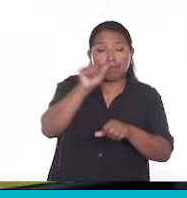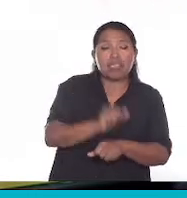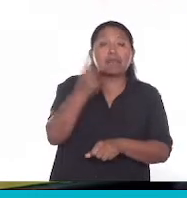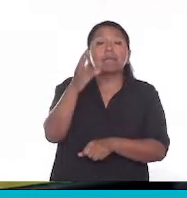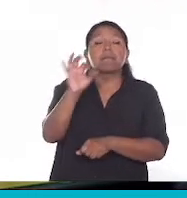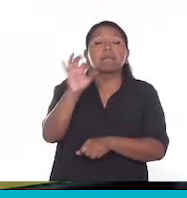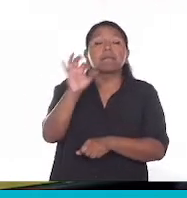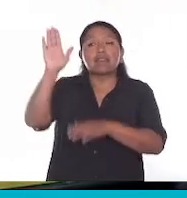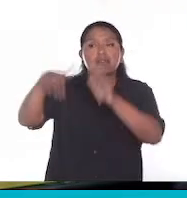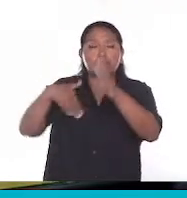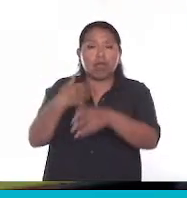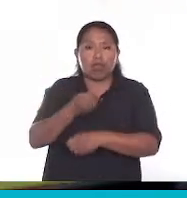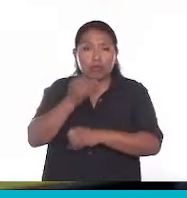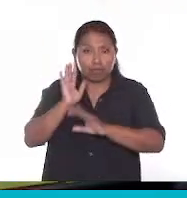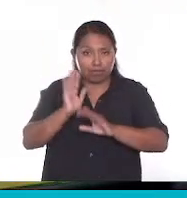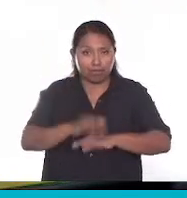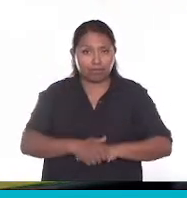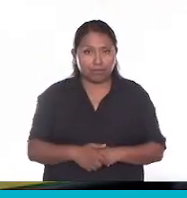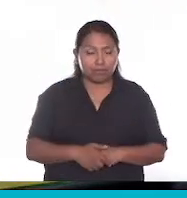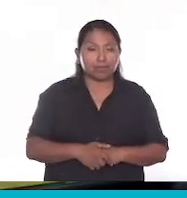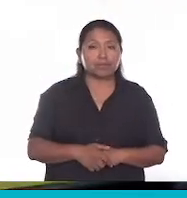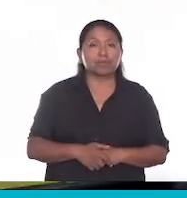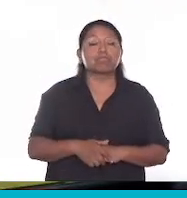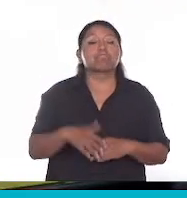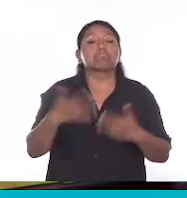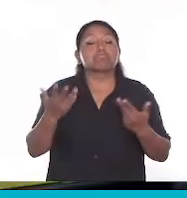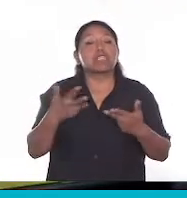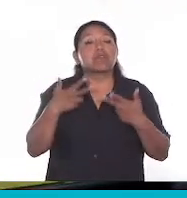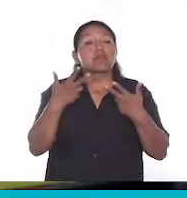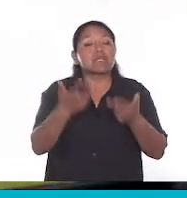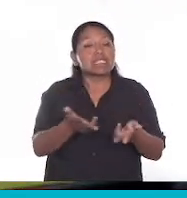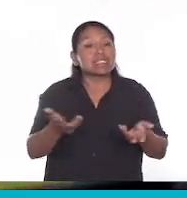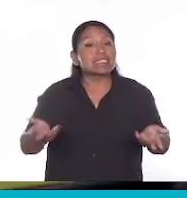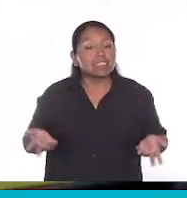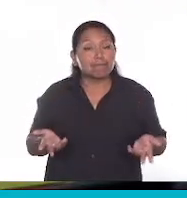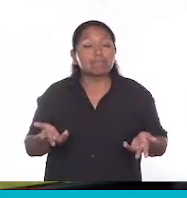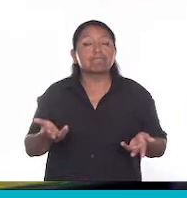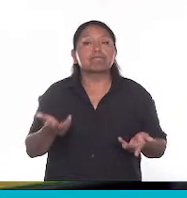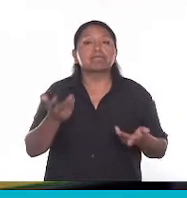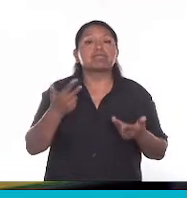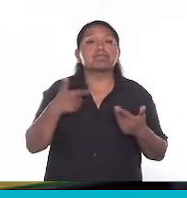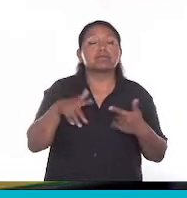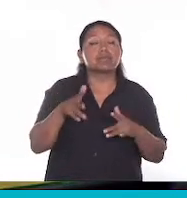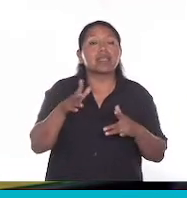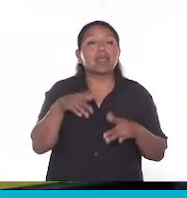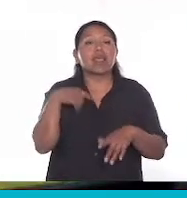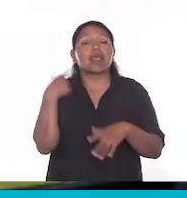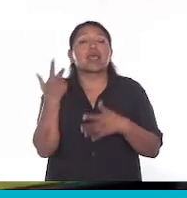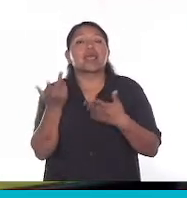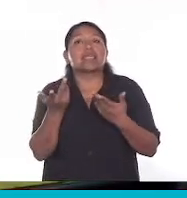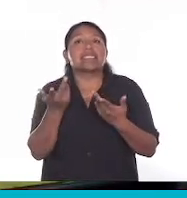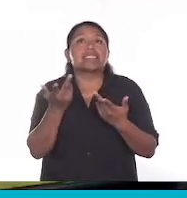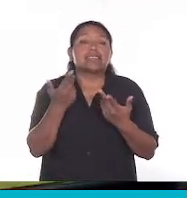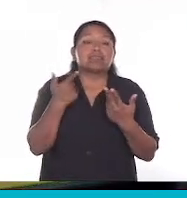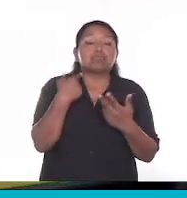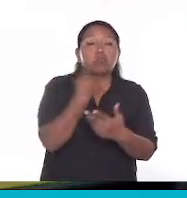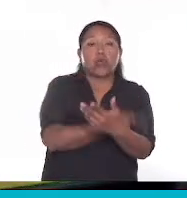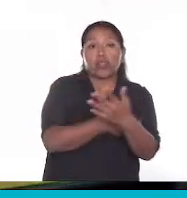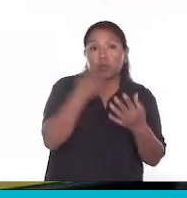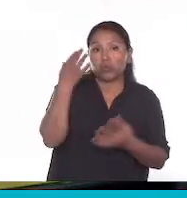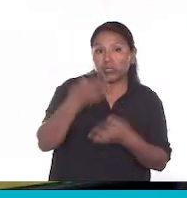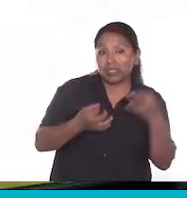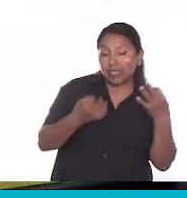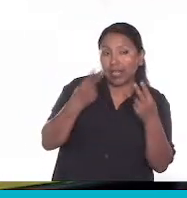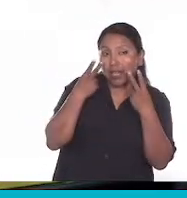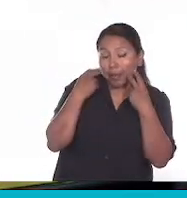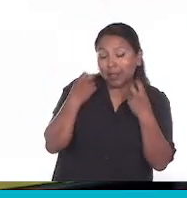20 llamados a indagatoria. Pero, debo decir, para sorpresa de nadie, tratándose del partido judicial que tenemos en el país, la